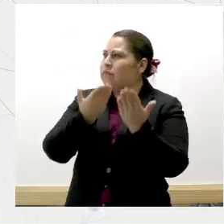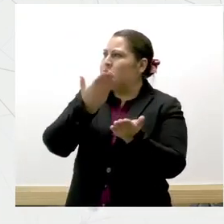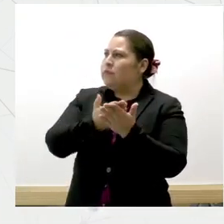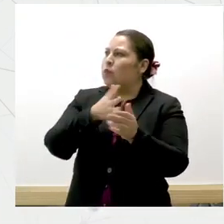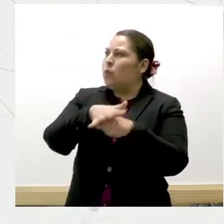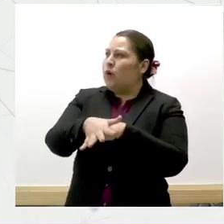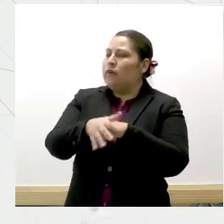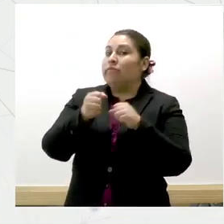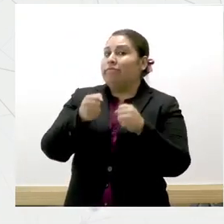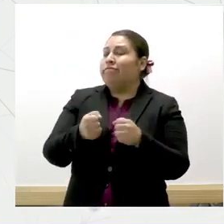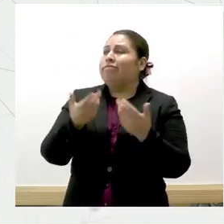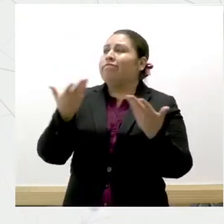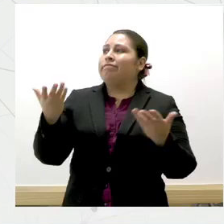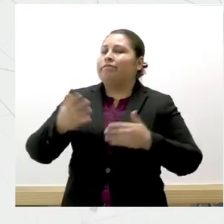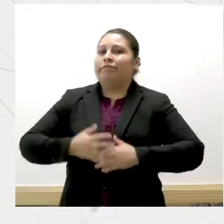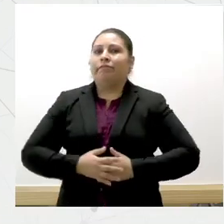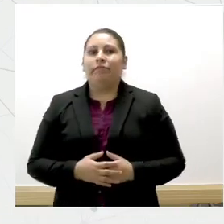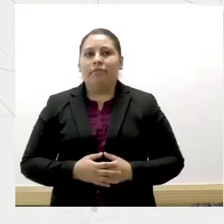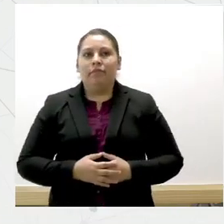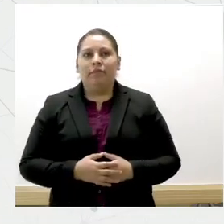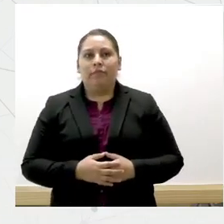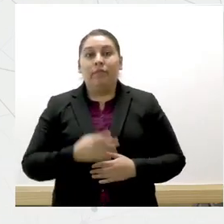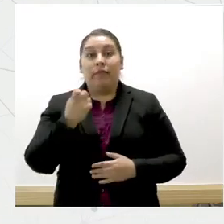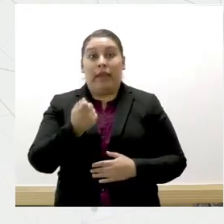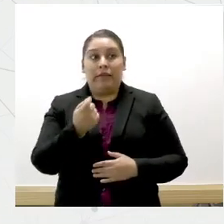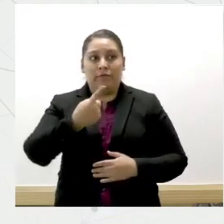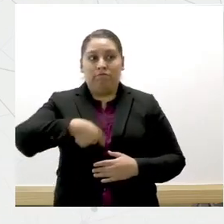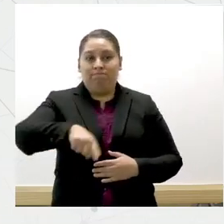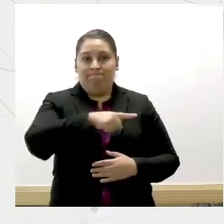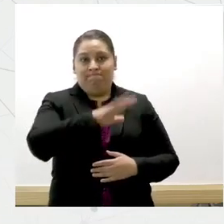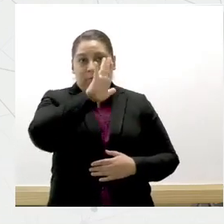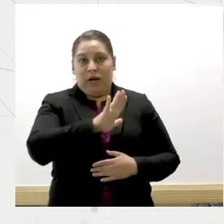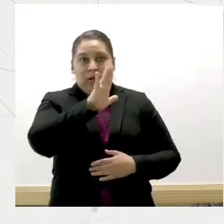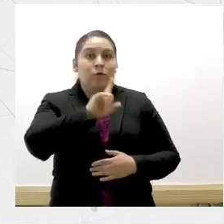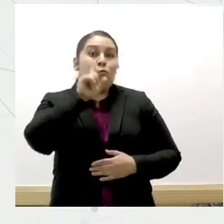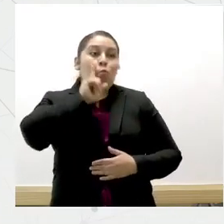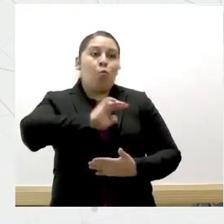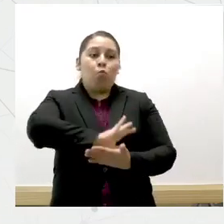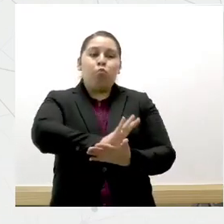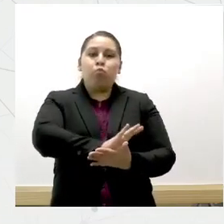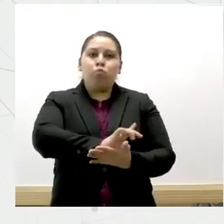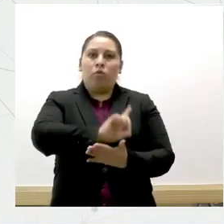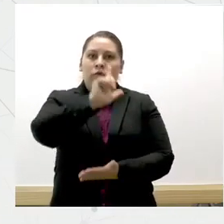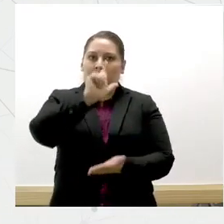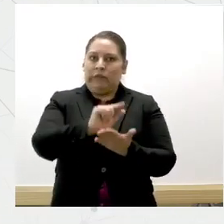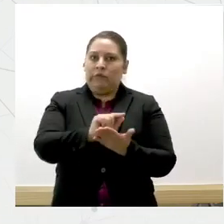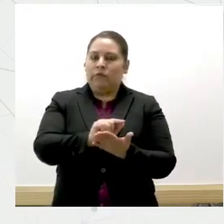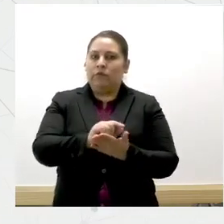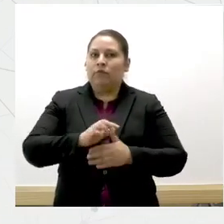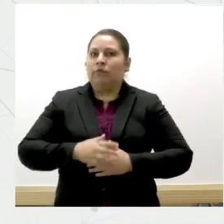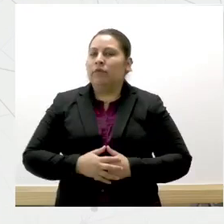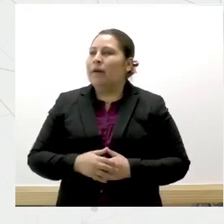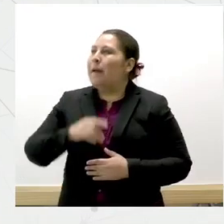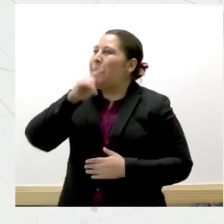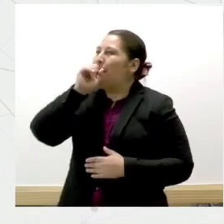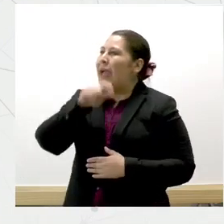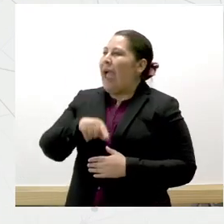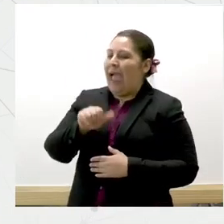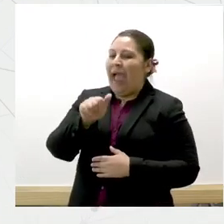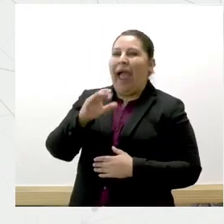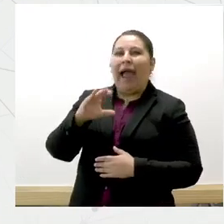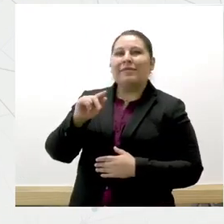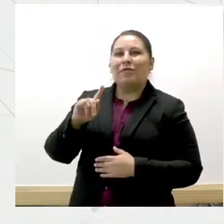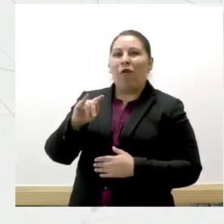Las acciones afirmativas son las acciones de discriminación positiva. Sí, exacto, justo. Estas como